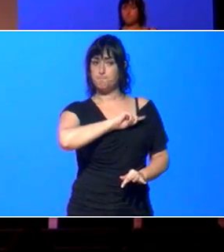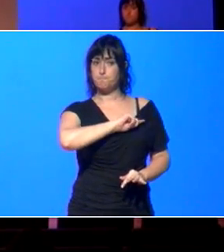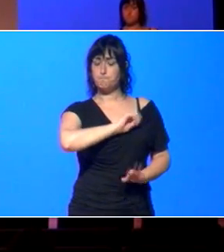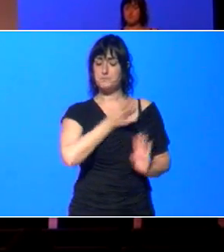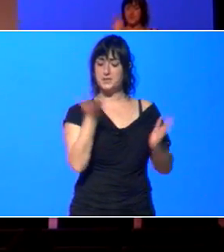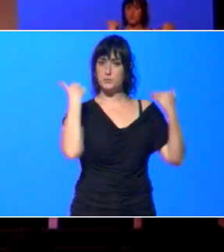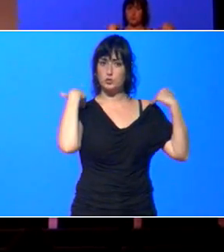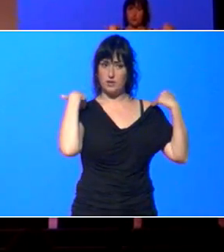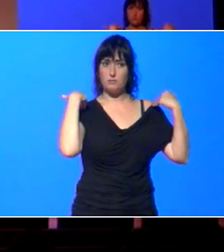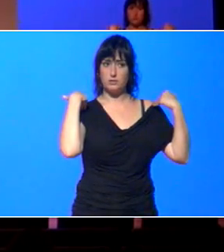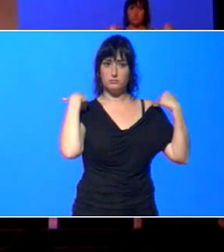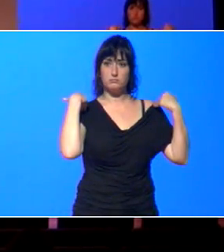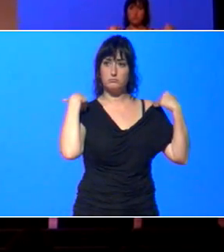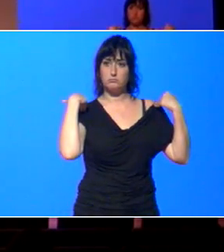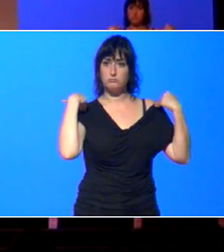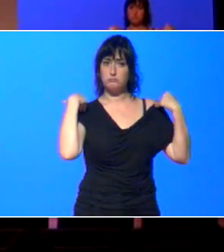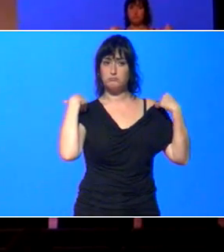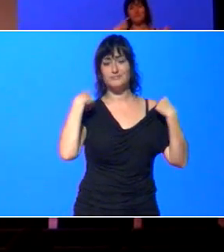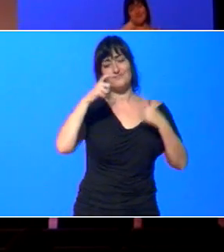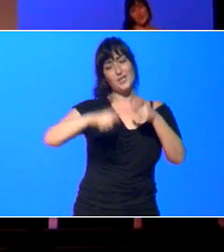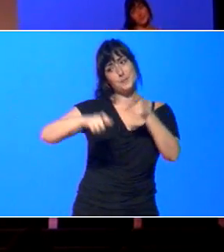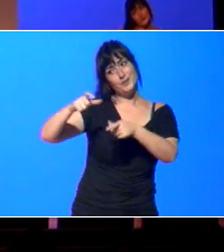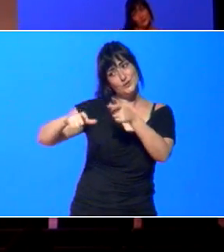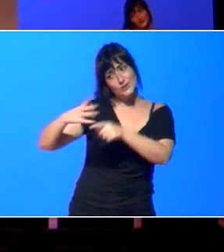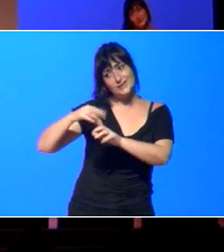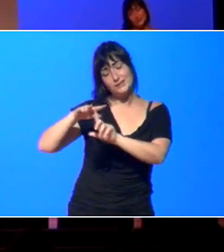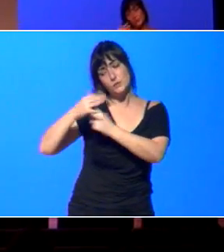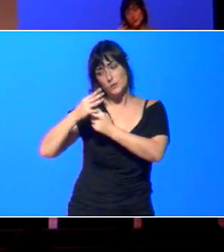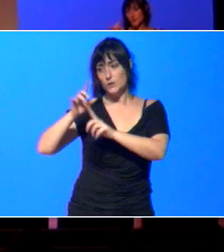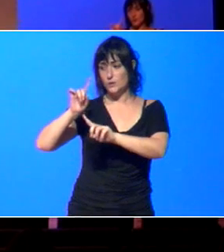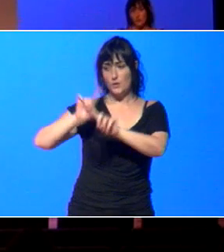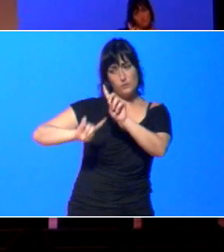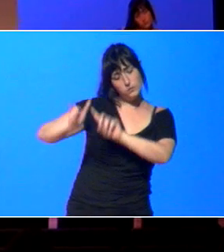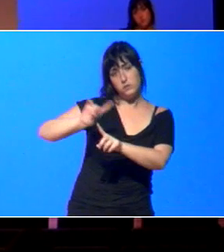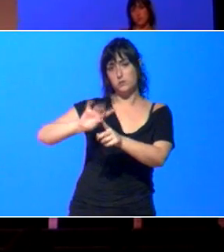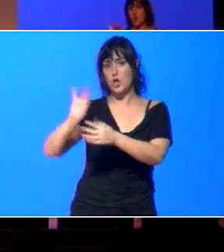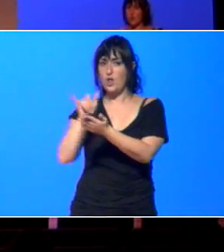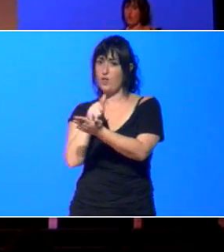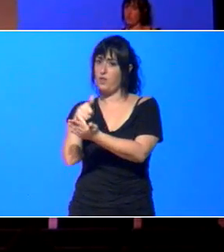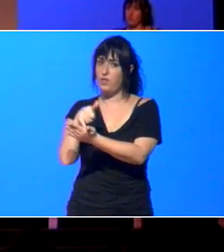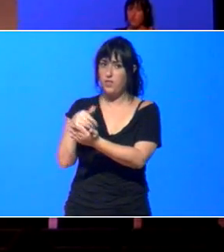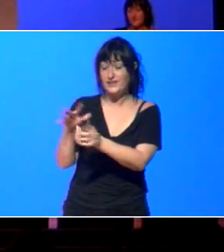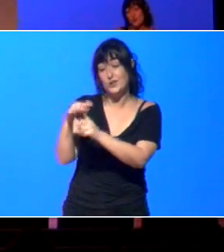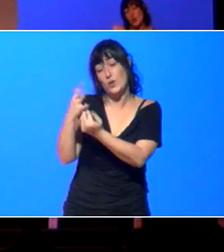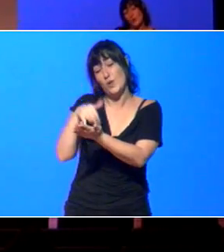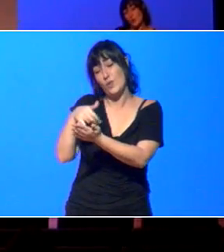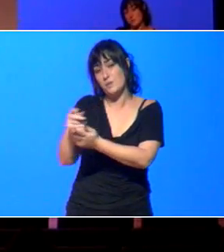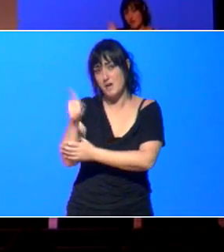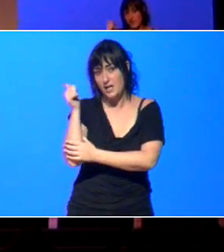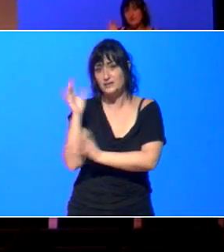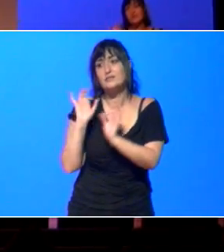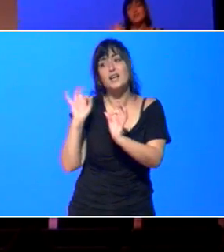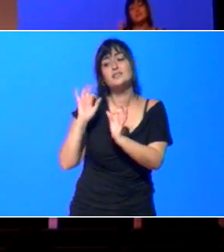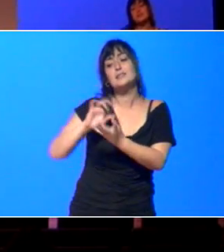aquellos que están en circunstancias más vulnerables para introducir precisamente los cambios, las